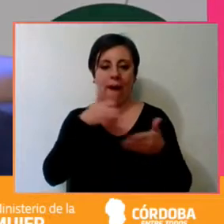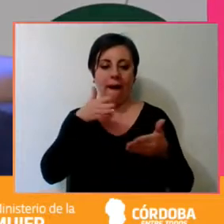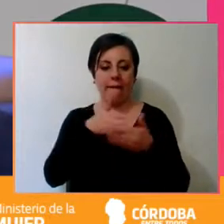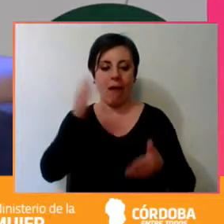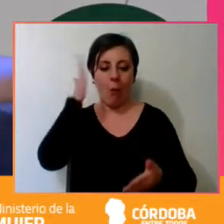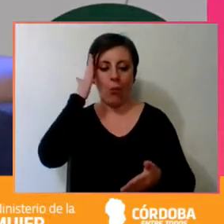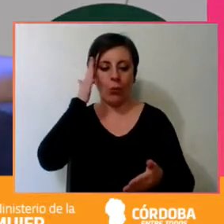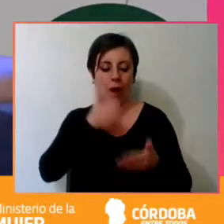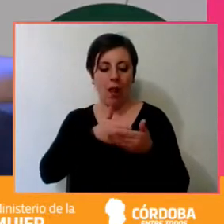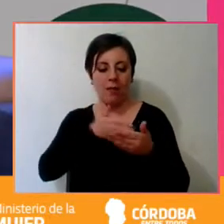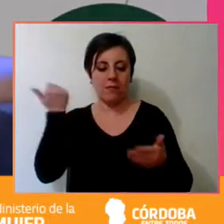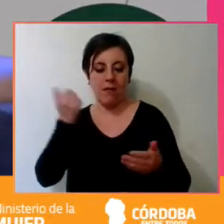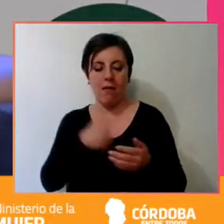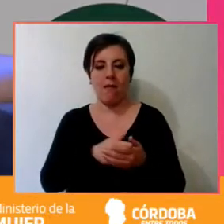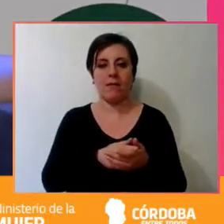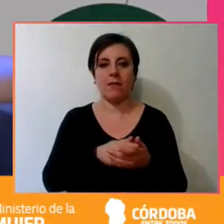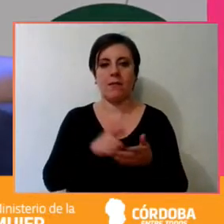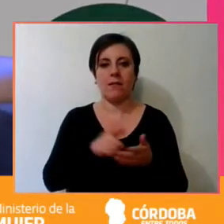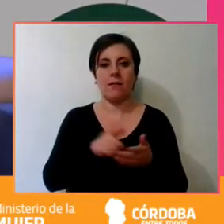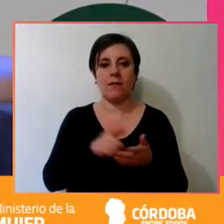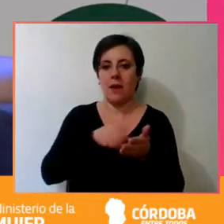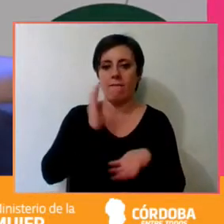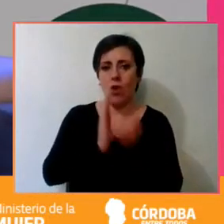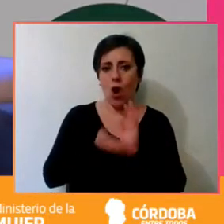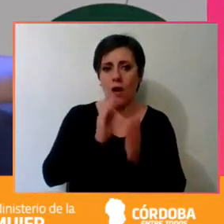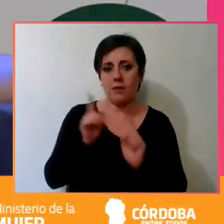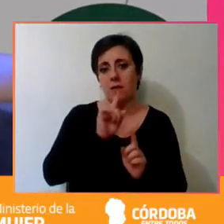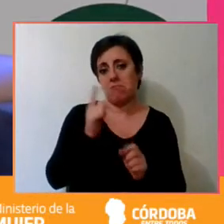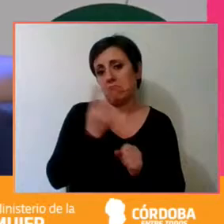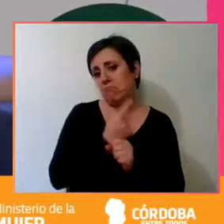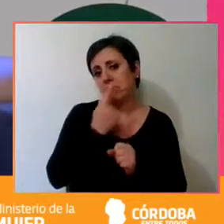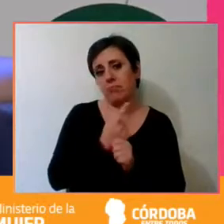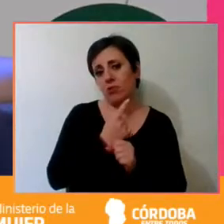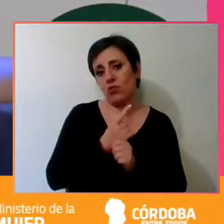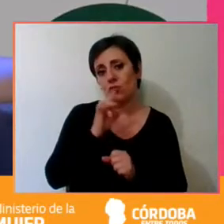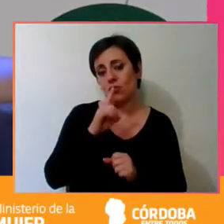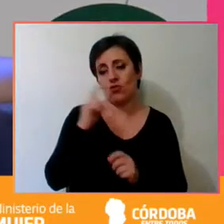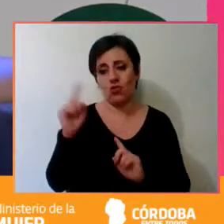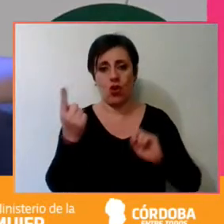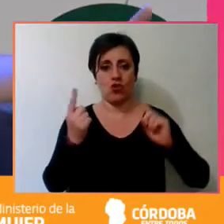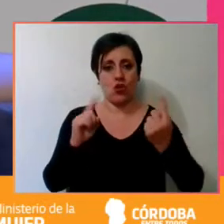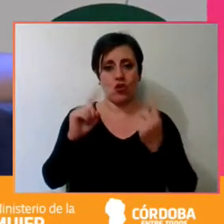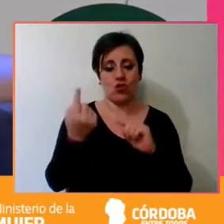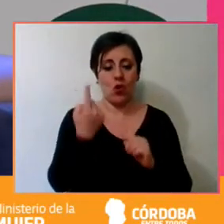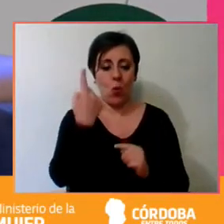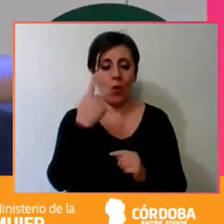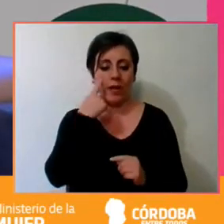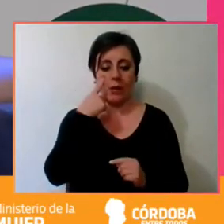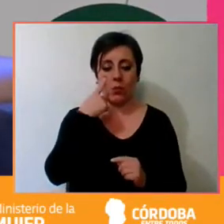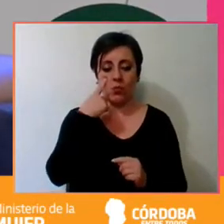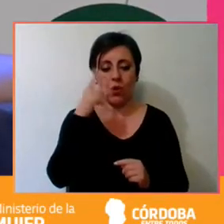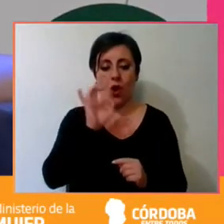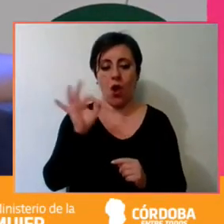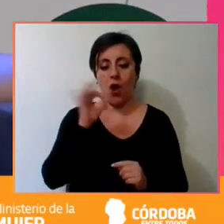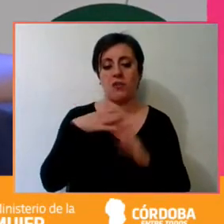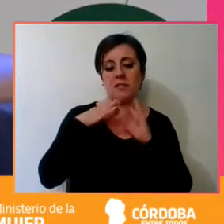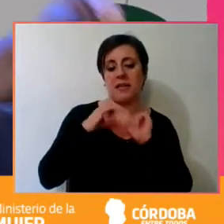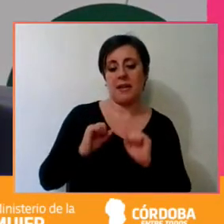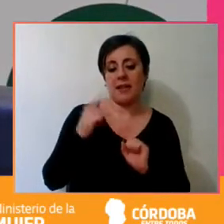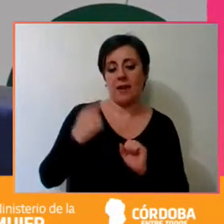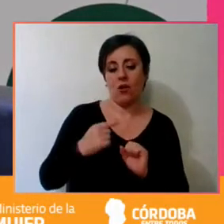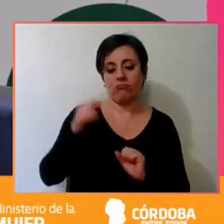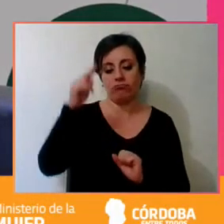lograr la erradicación de la violencia, no lo vamos a hacer solo desde una institución, ni desde la Secretaría, que hoy tengo el honor